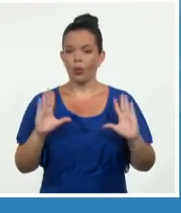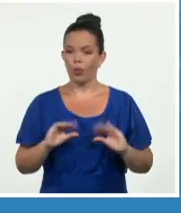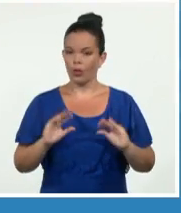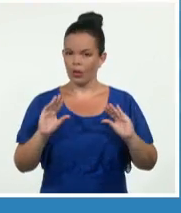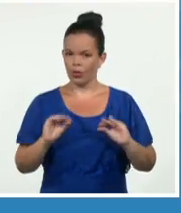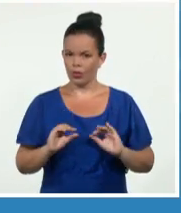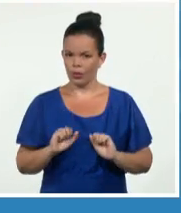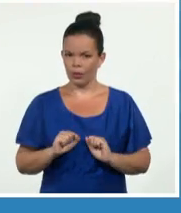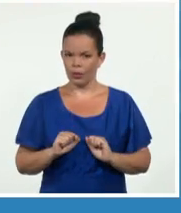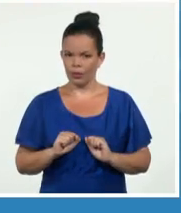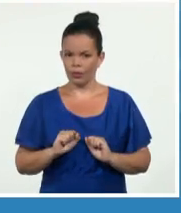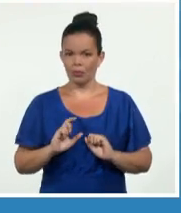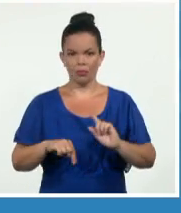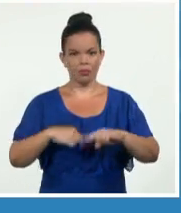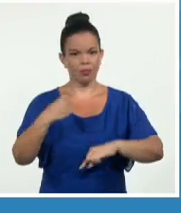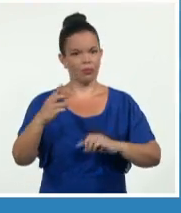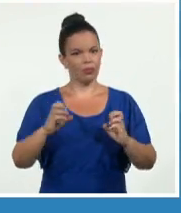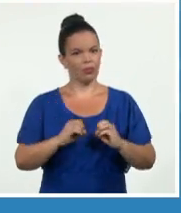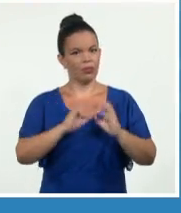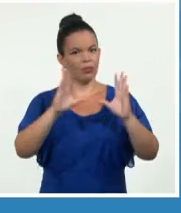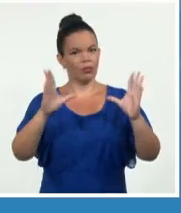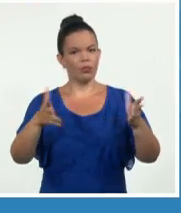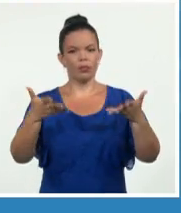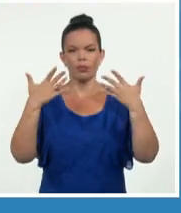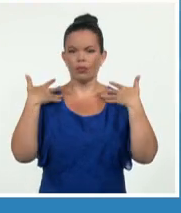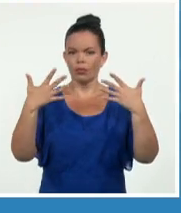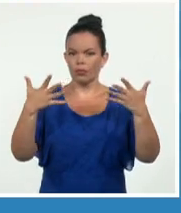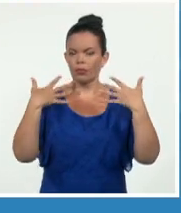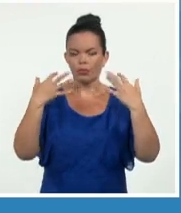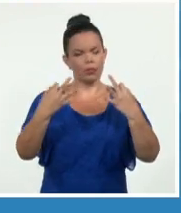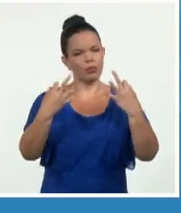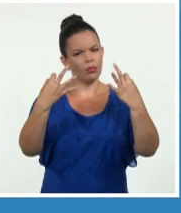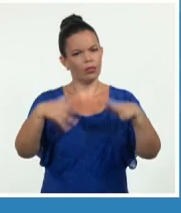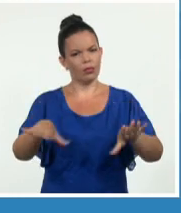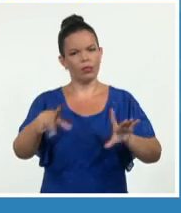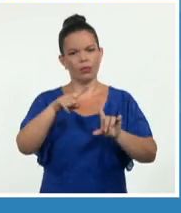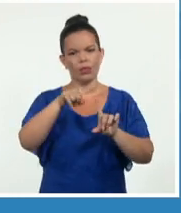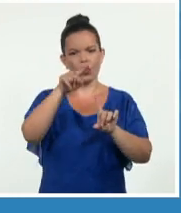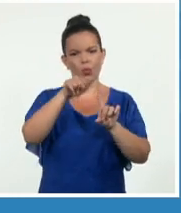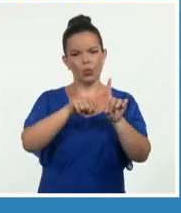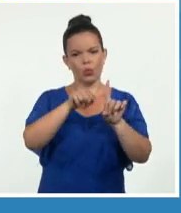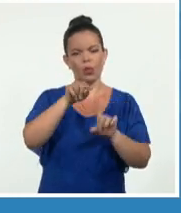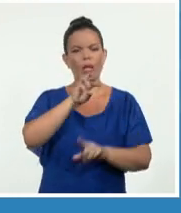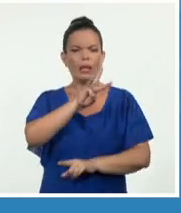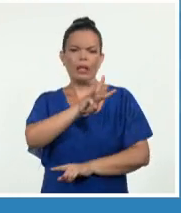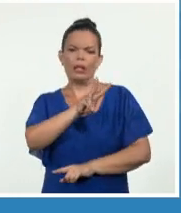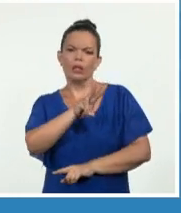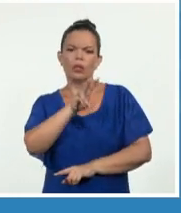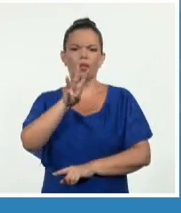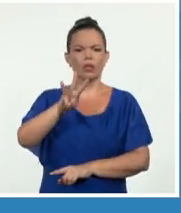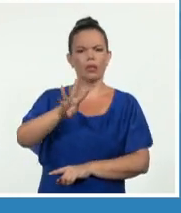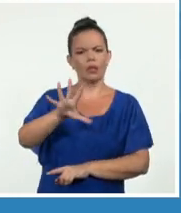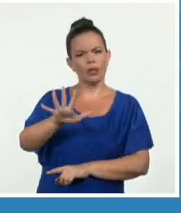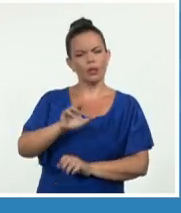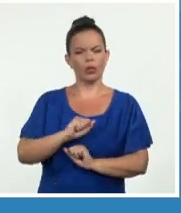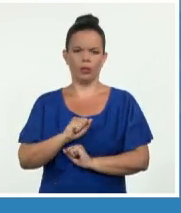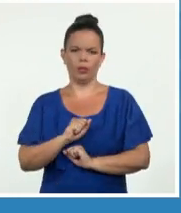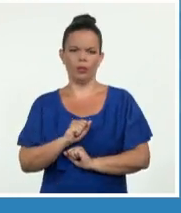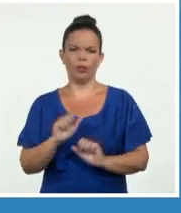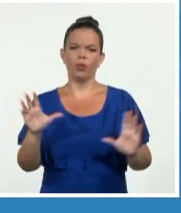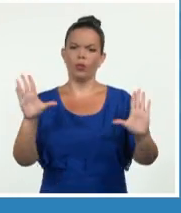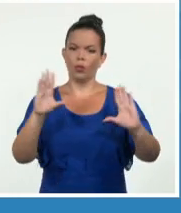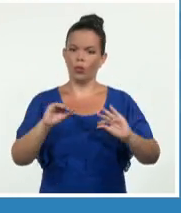será nuevamente cálido las temperaturas máximas en la tarde con valores entre 32 y 35 grados celsius y en la noche las temperaturas con pocos